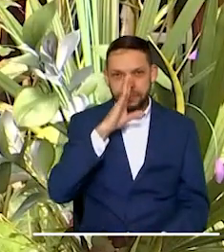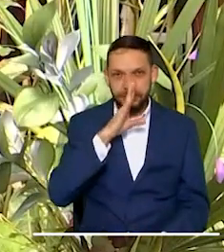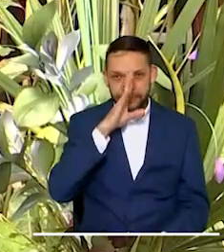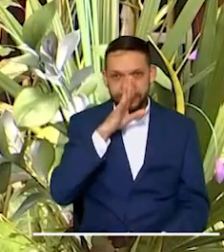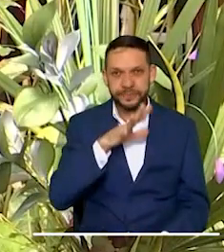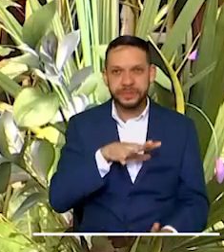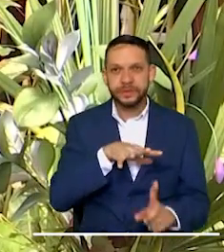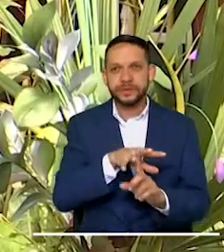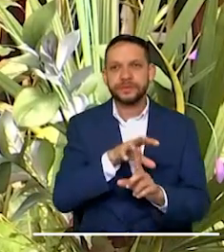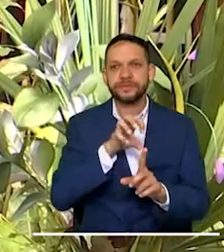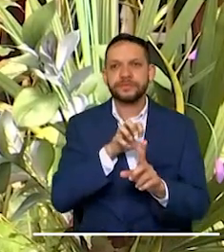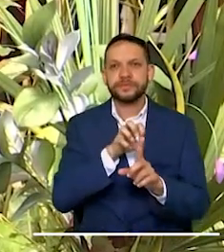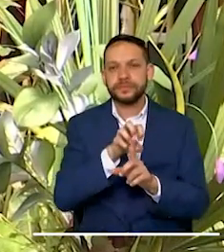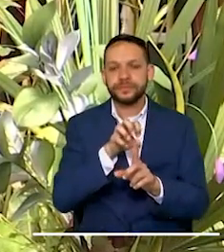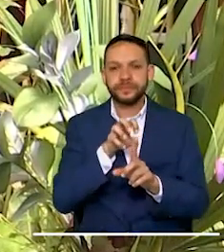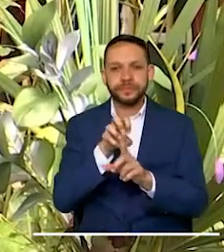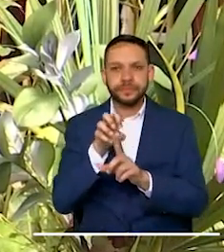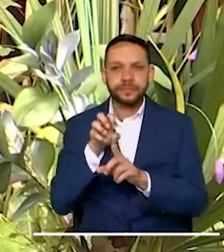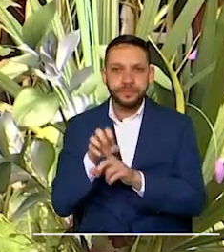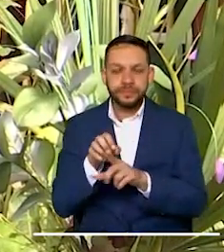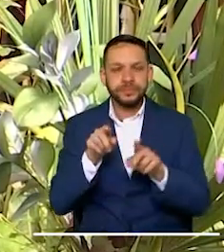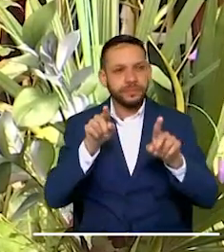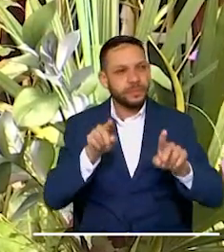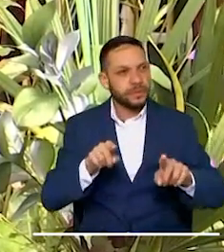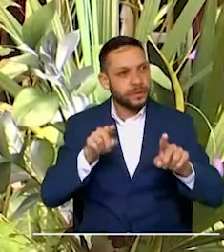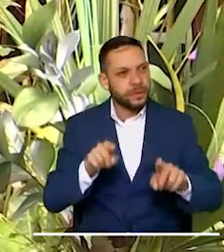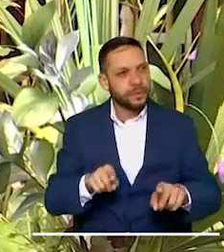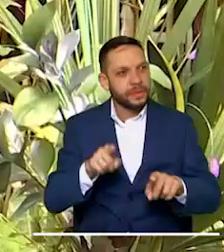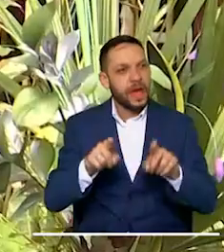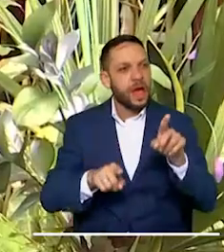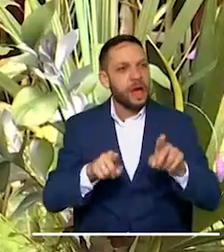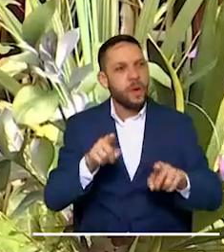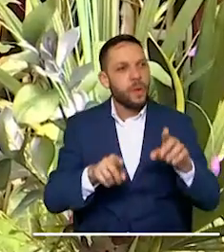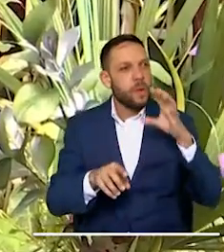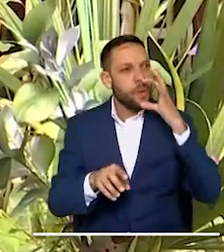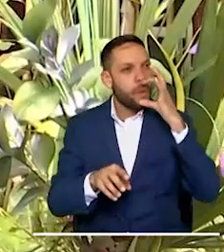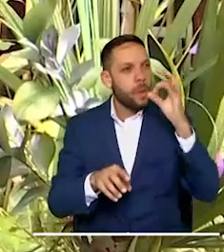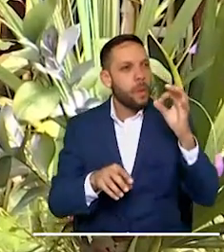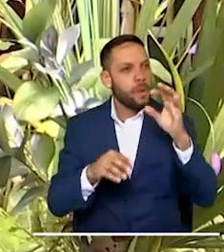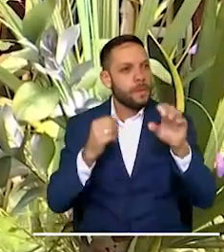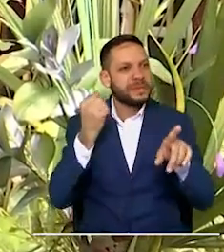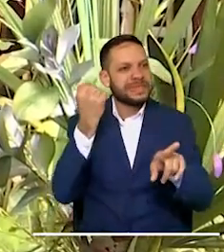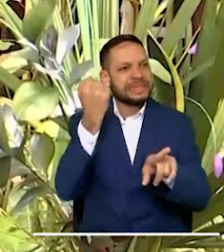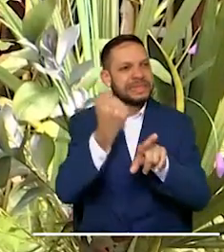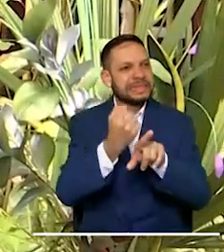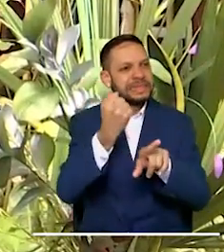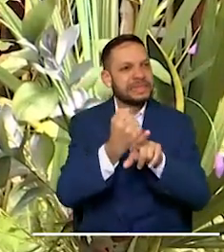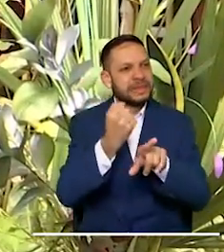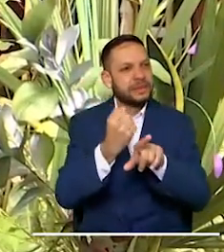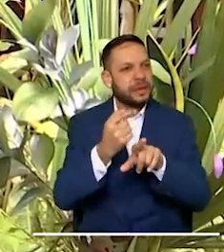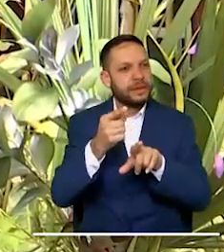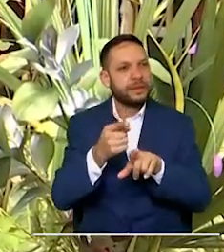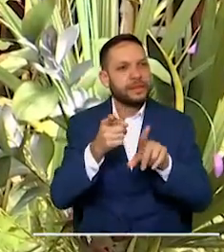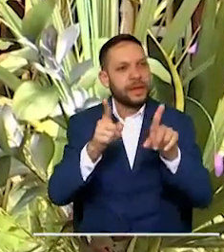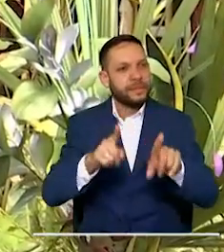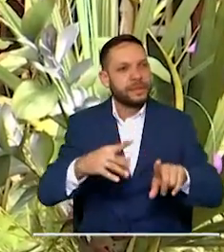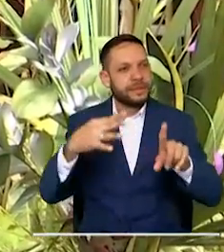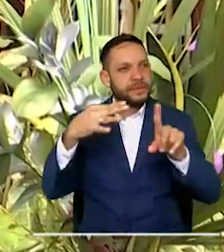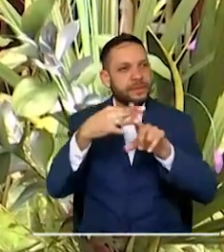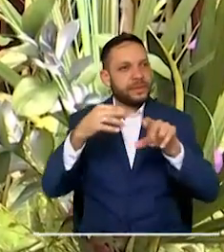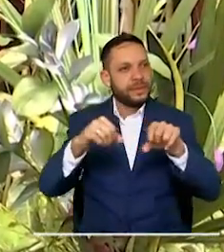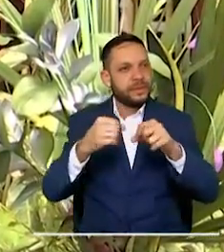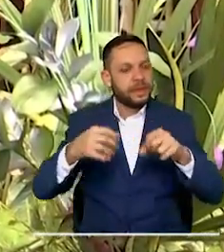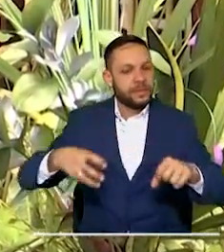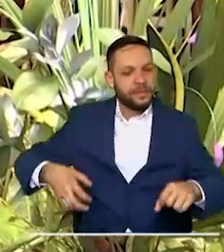riñones, podemos ver incluso cuando hay próstatas grandes que alteran los riñones, vemos ese compromiso renal también por